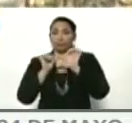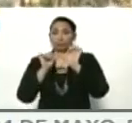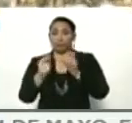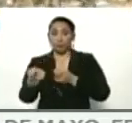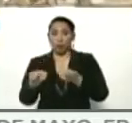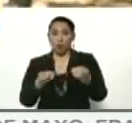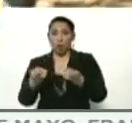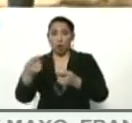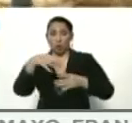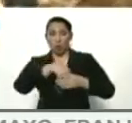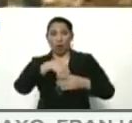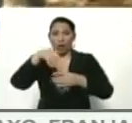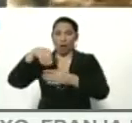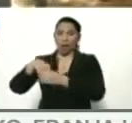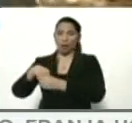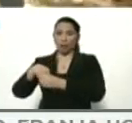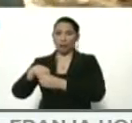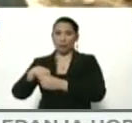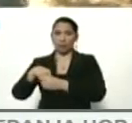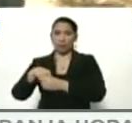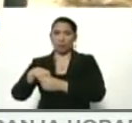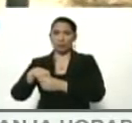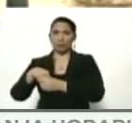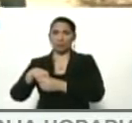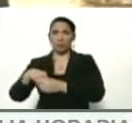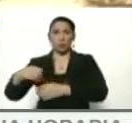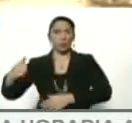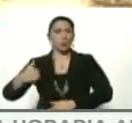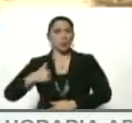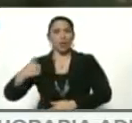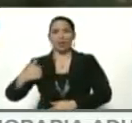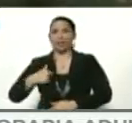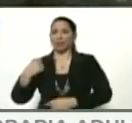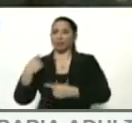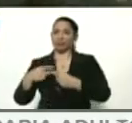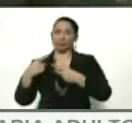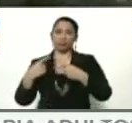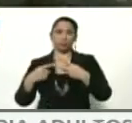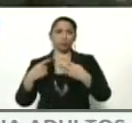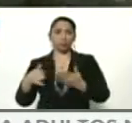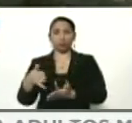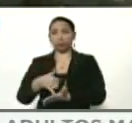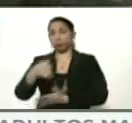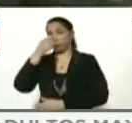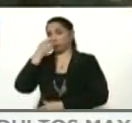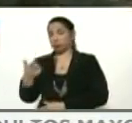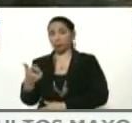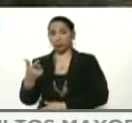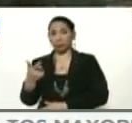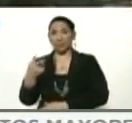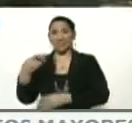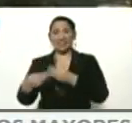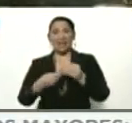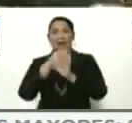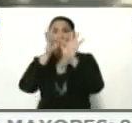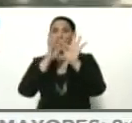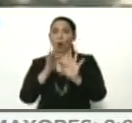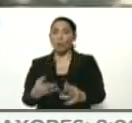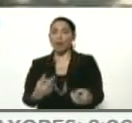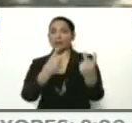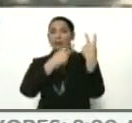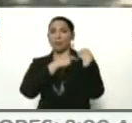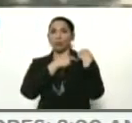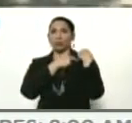control de la cuarentena y de que cualquier tipo de relajamiento que se vaya a dar se haga de forma